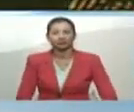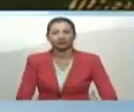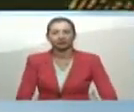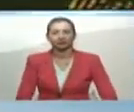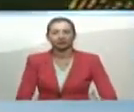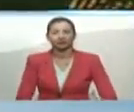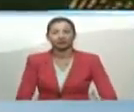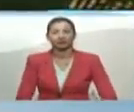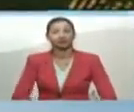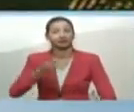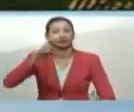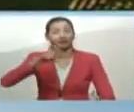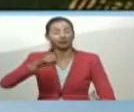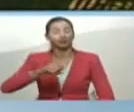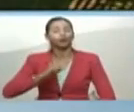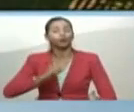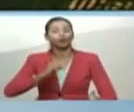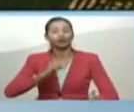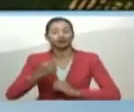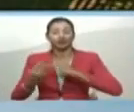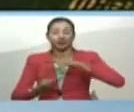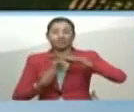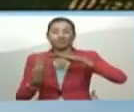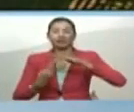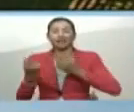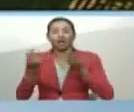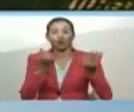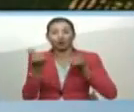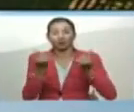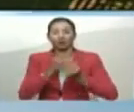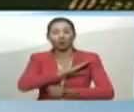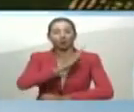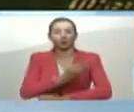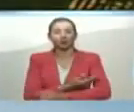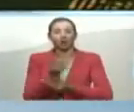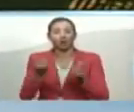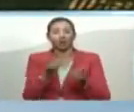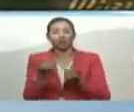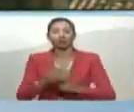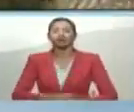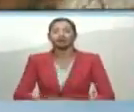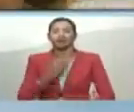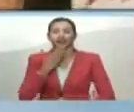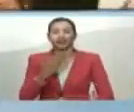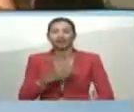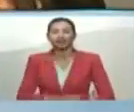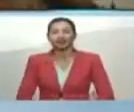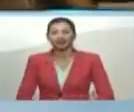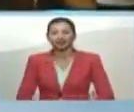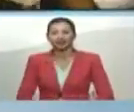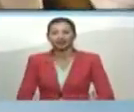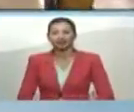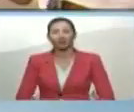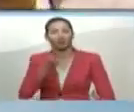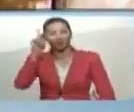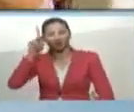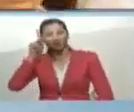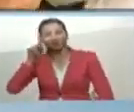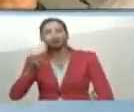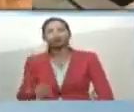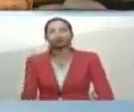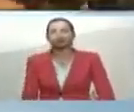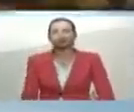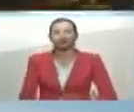Así que necesitamos una poderosa base económica. Una poderosa base económica. Gracias, profesor Escarra. Aquí está el proyecto.